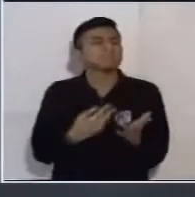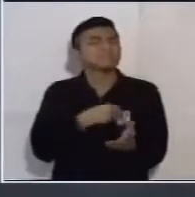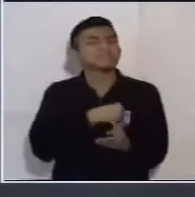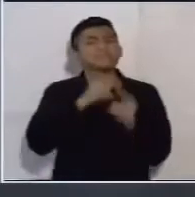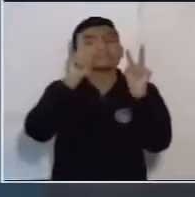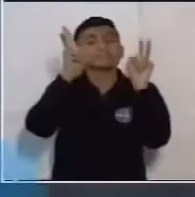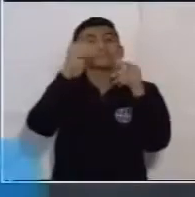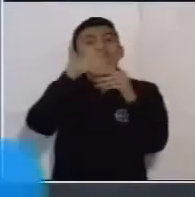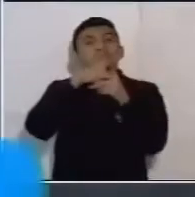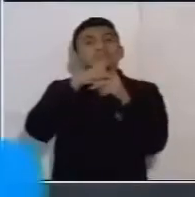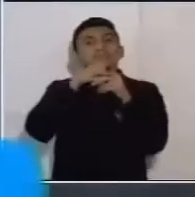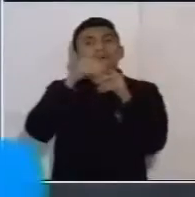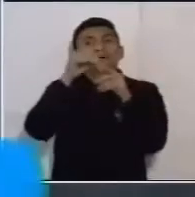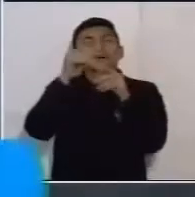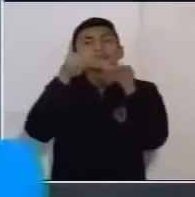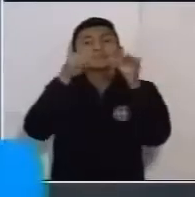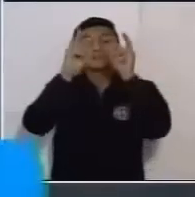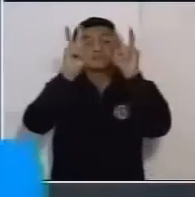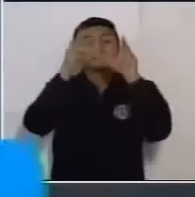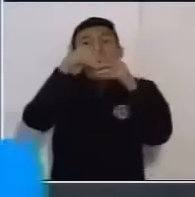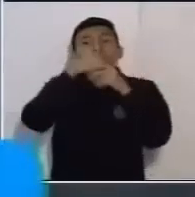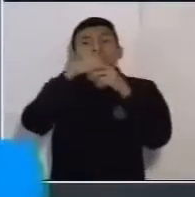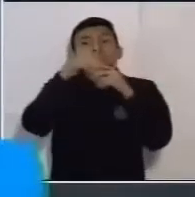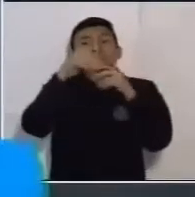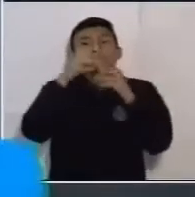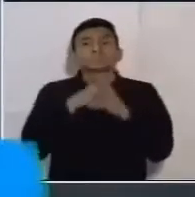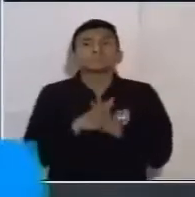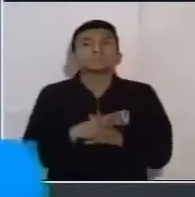oportunidad desarrollaré con ustedes el tema de